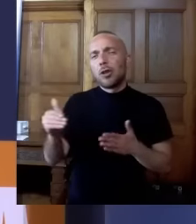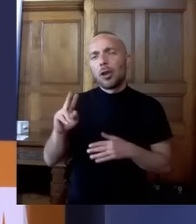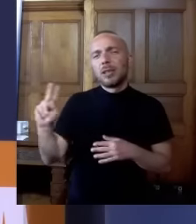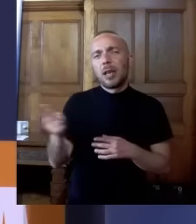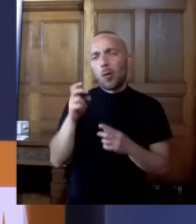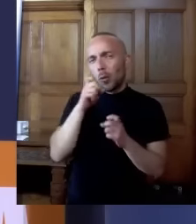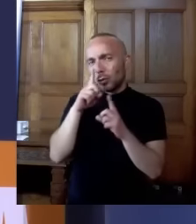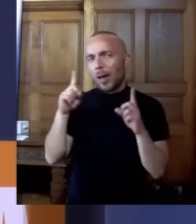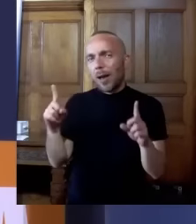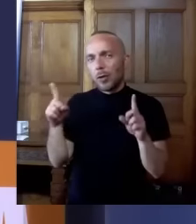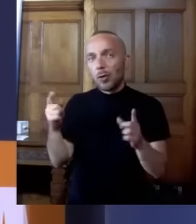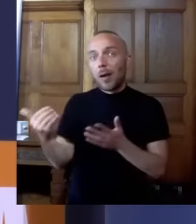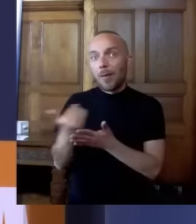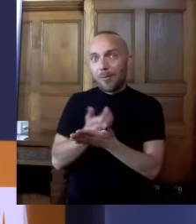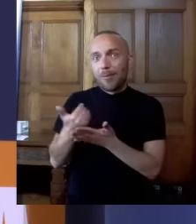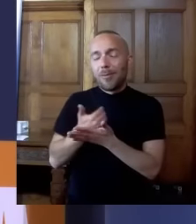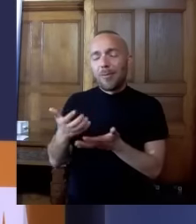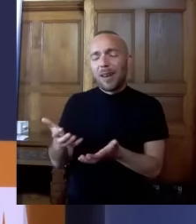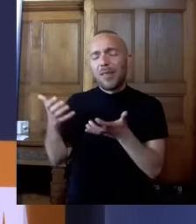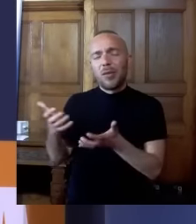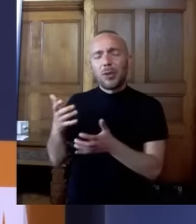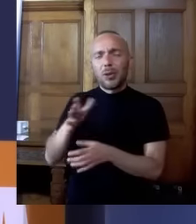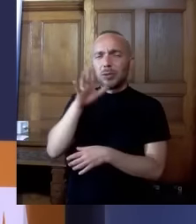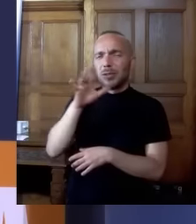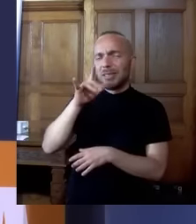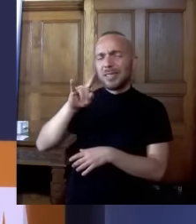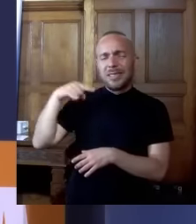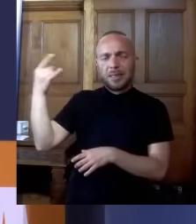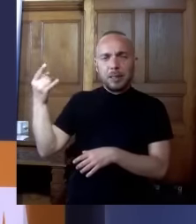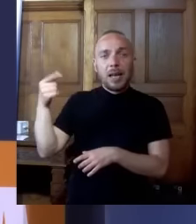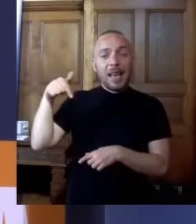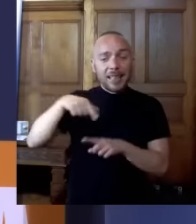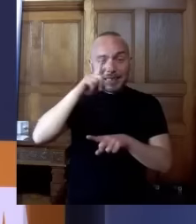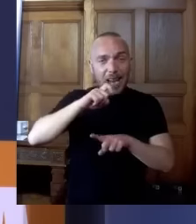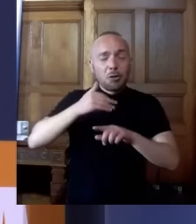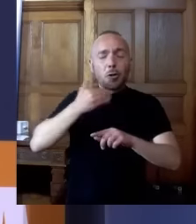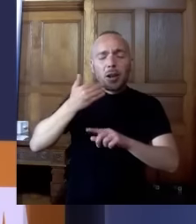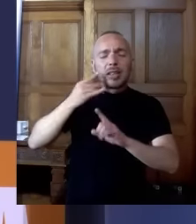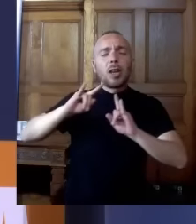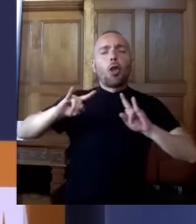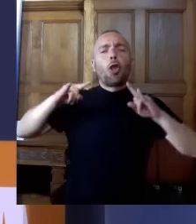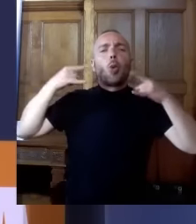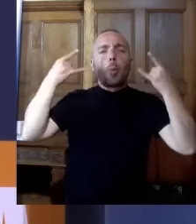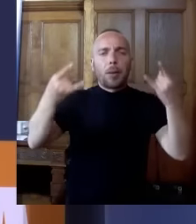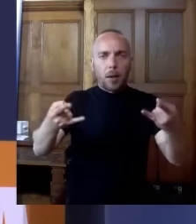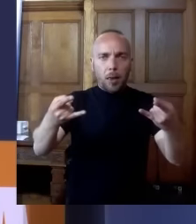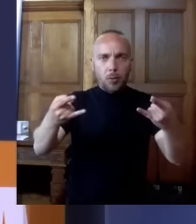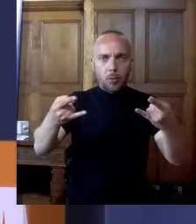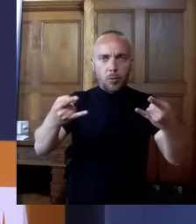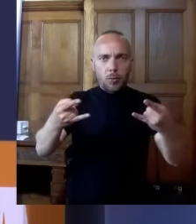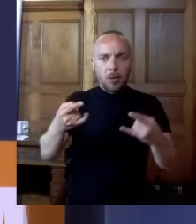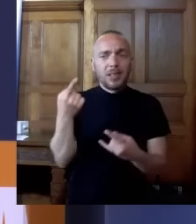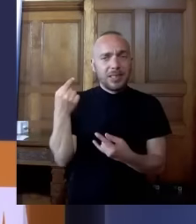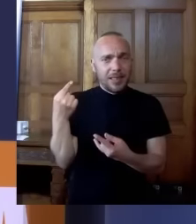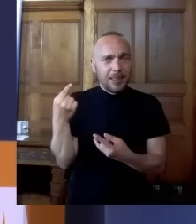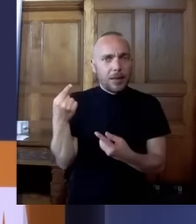y ya eran unos beneficios estratosféricos y este año casi han duplicado sus beneficios un dinero que